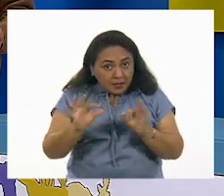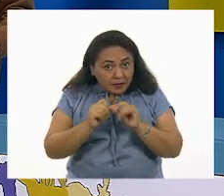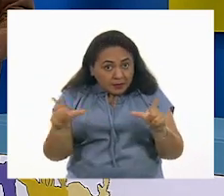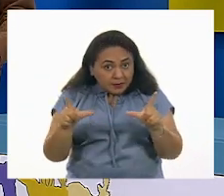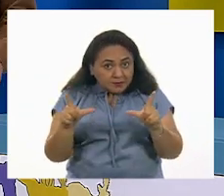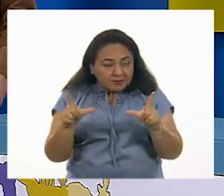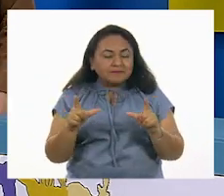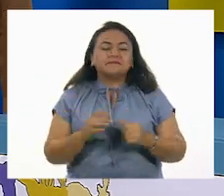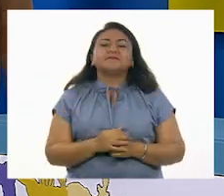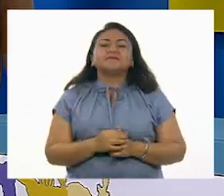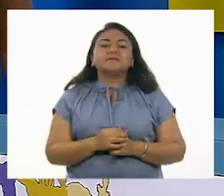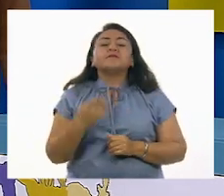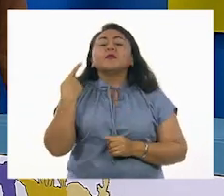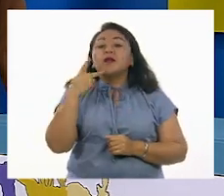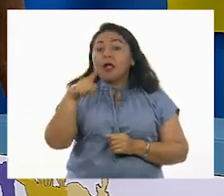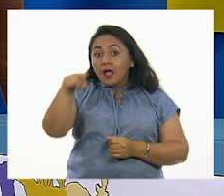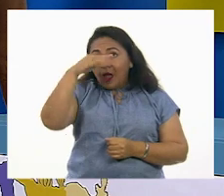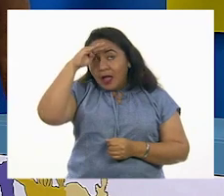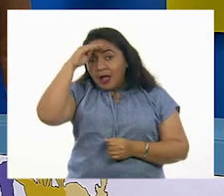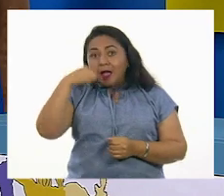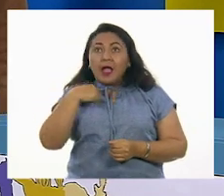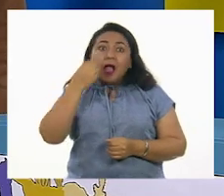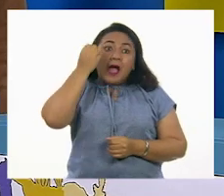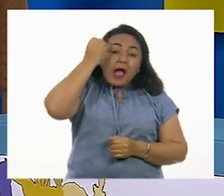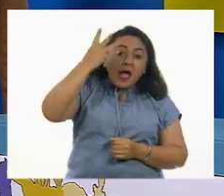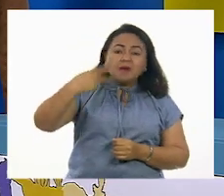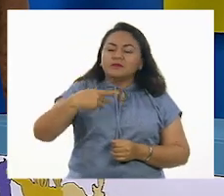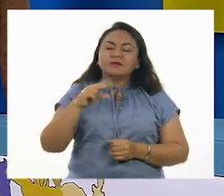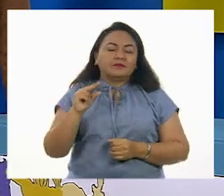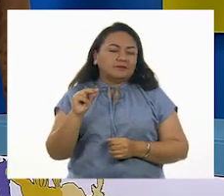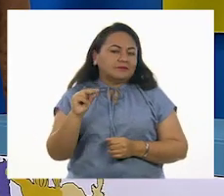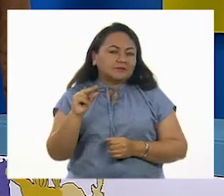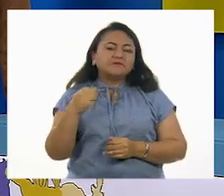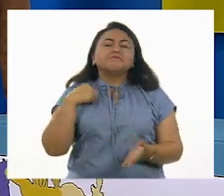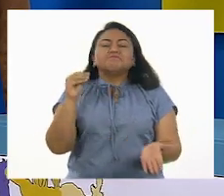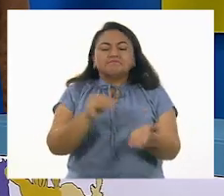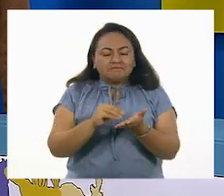comparación. Pero no creas que se me olvida tu pregunta inicial,